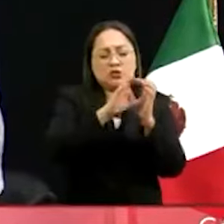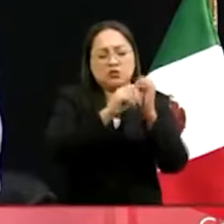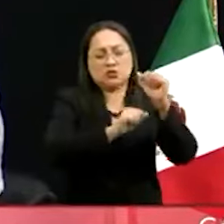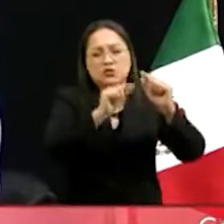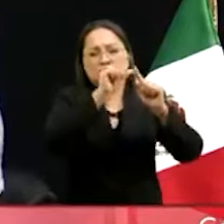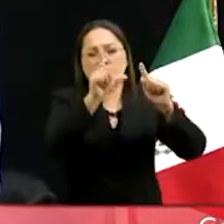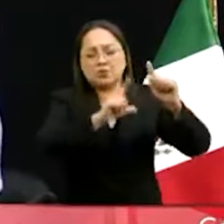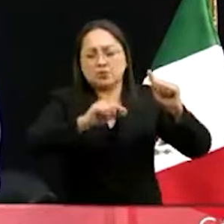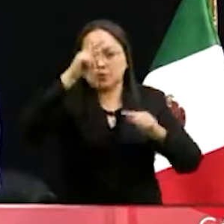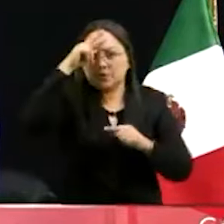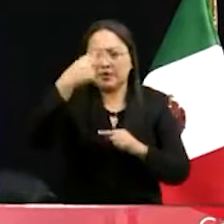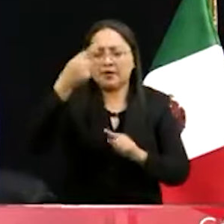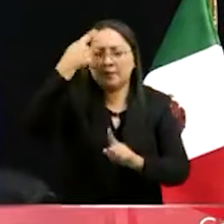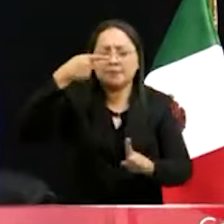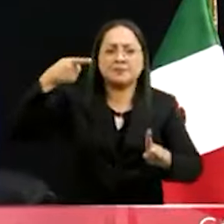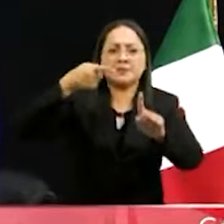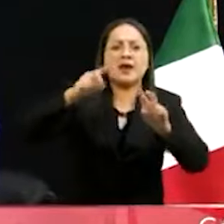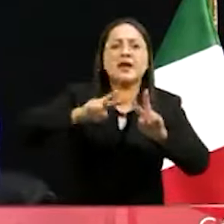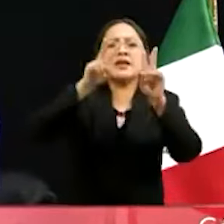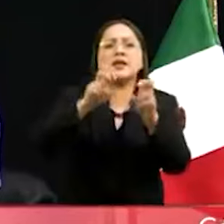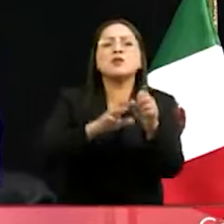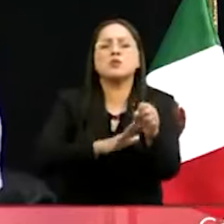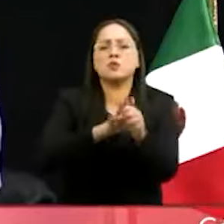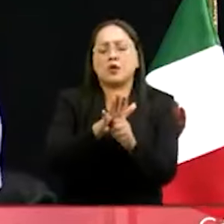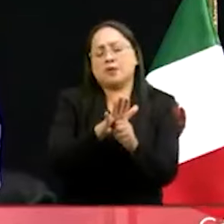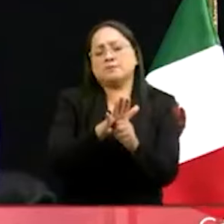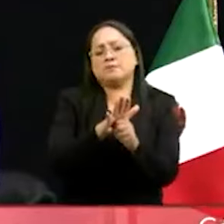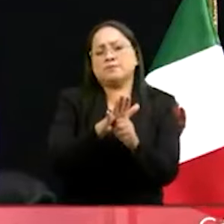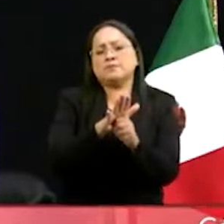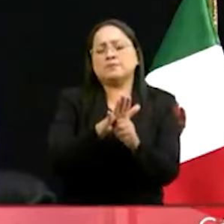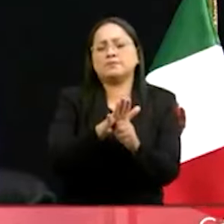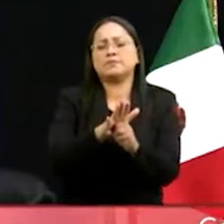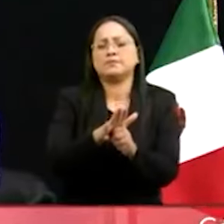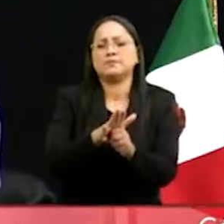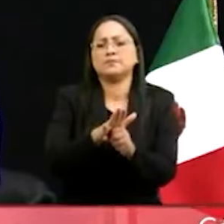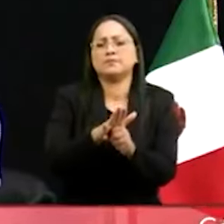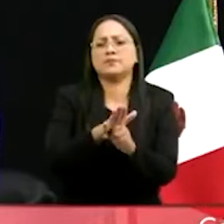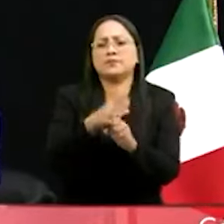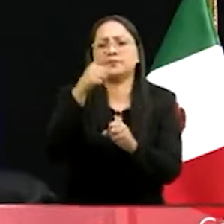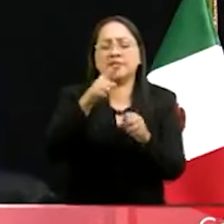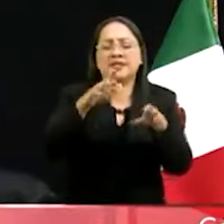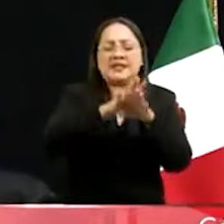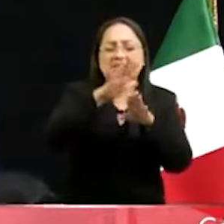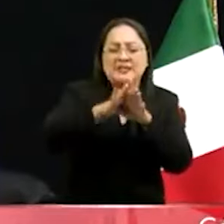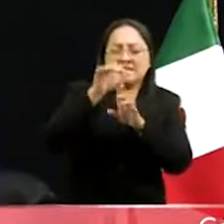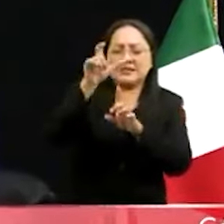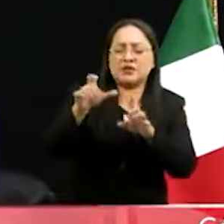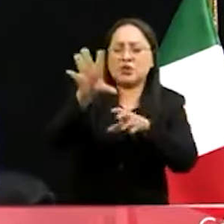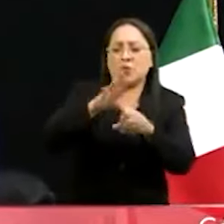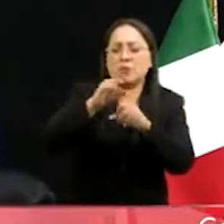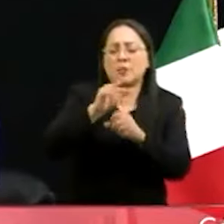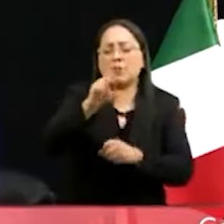de la Constitución Política de los Estados Unidos Mexicanos en materia de reforma